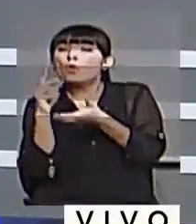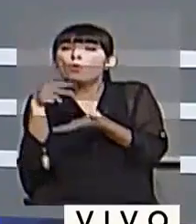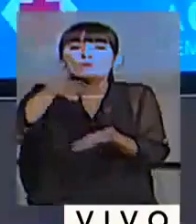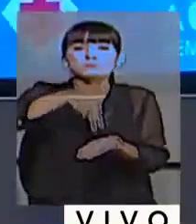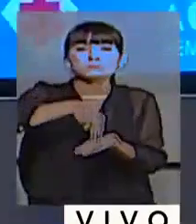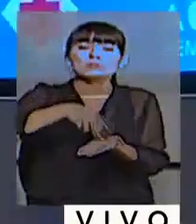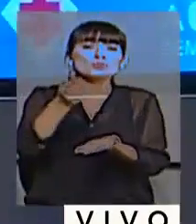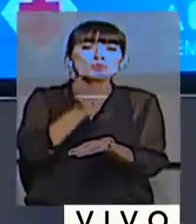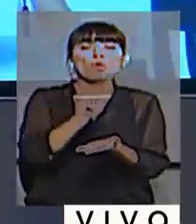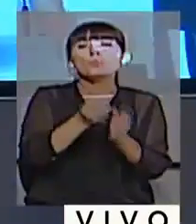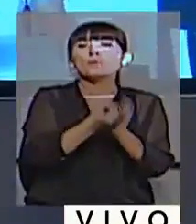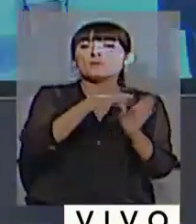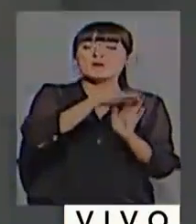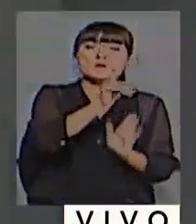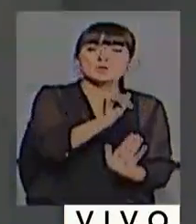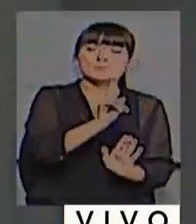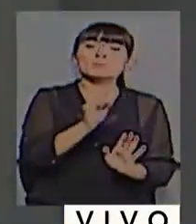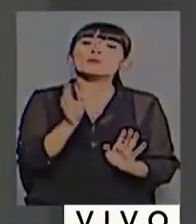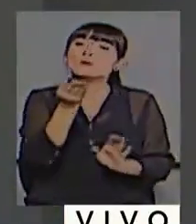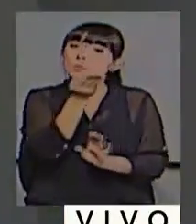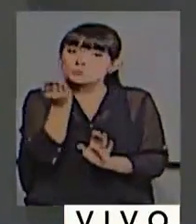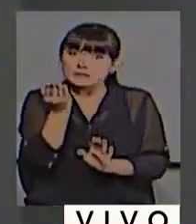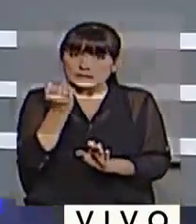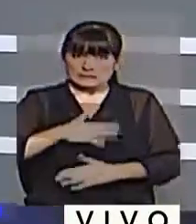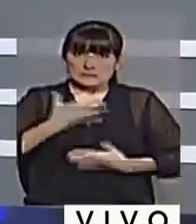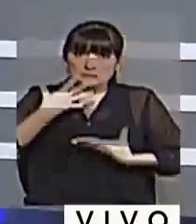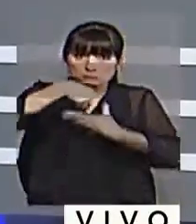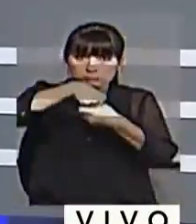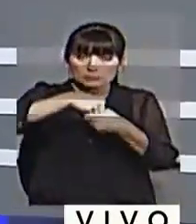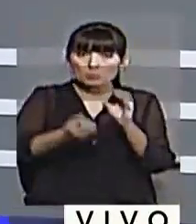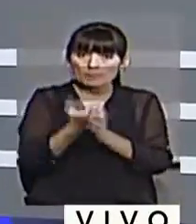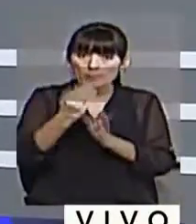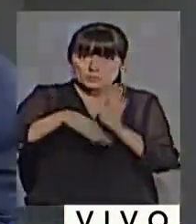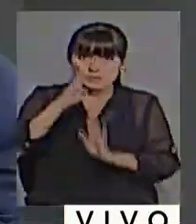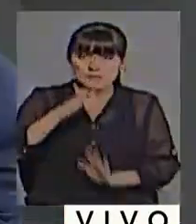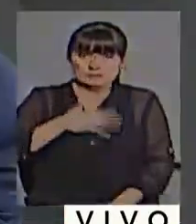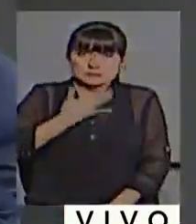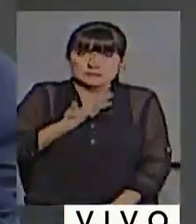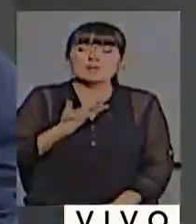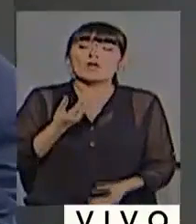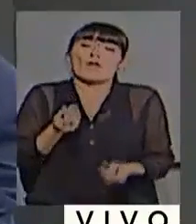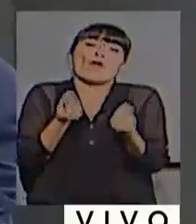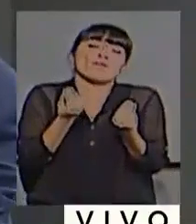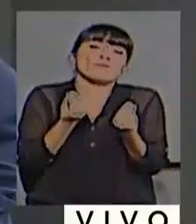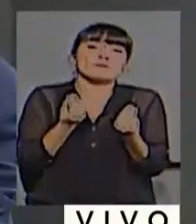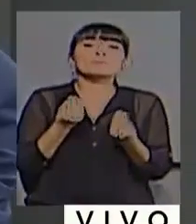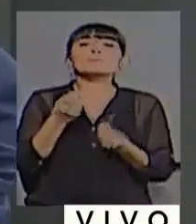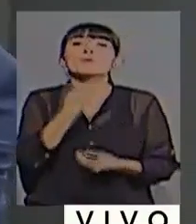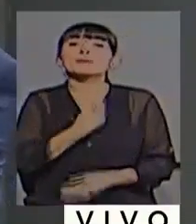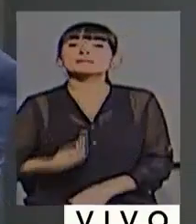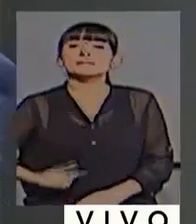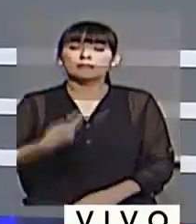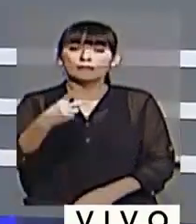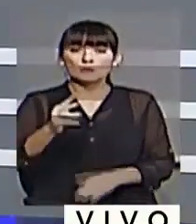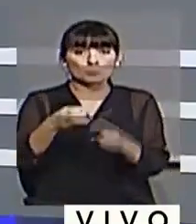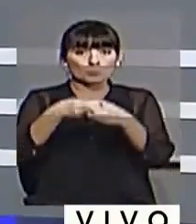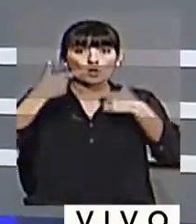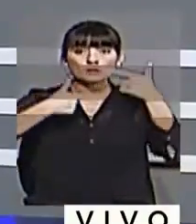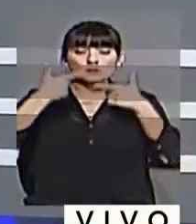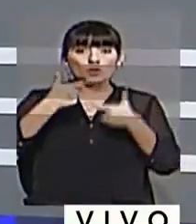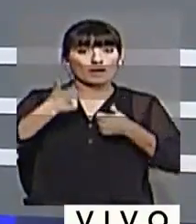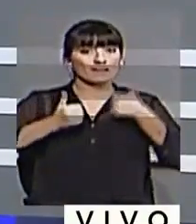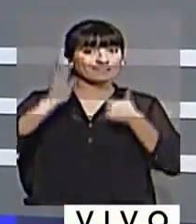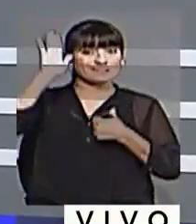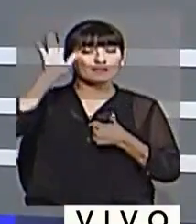solo sobre la Nueva Mayoría. Pero dígame una cosa, ¿ustedes se sienten parte de la Nueva Mayoría? Pero por supuesto. ¿Y cómo, nosotros... cómo dice la presidenta del partido, su candidata, que se